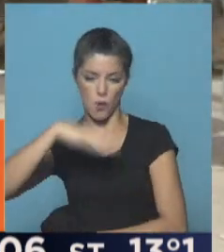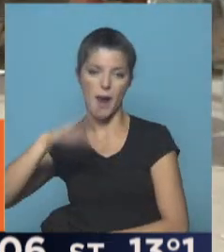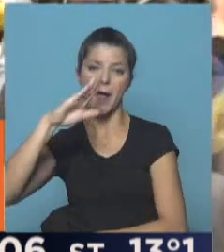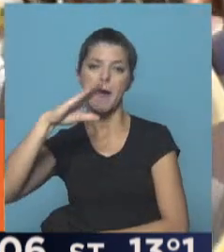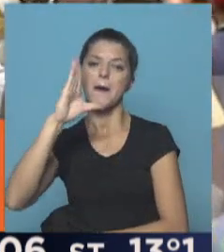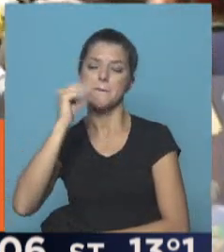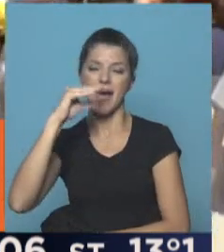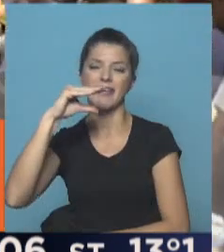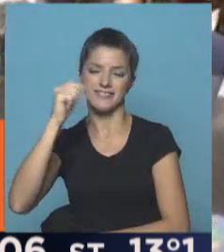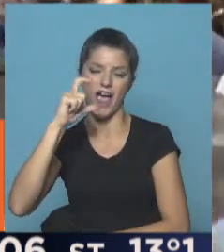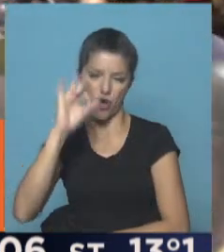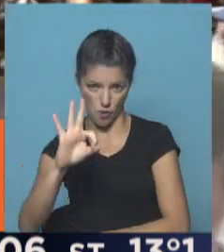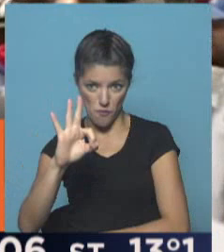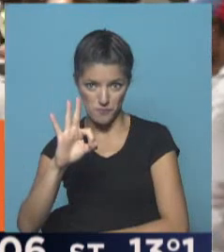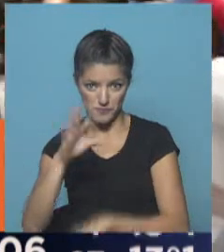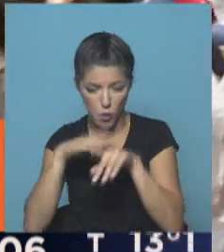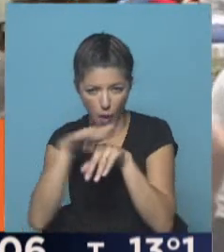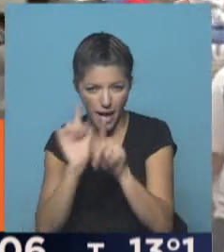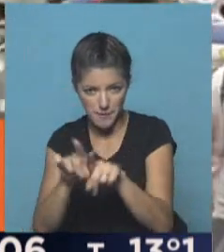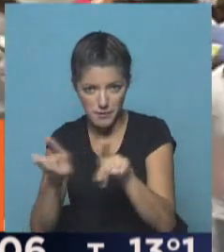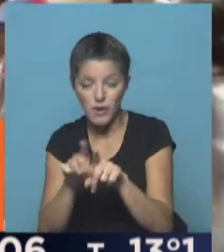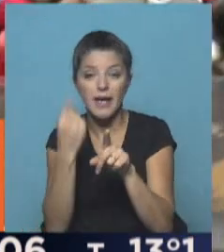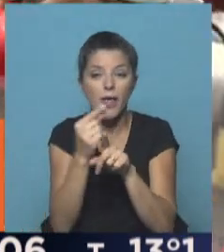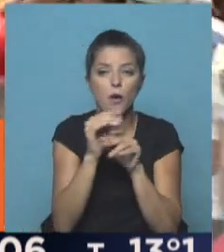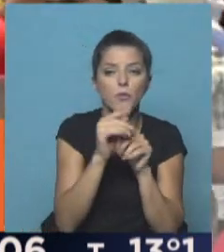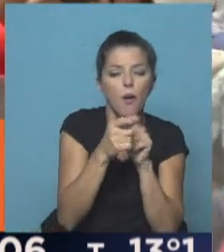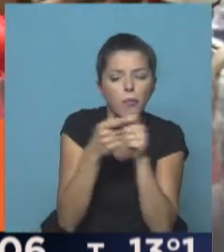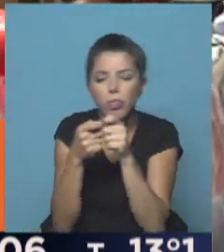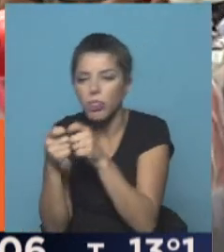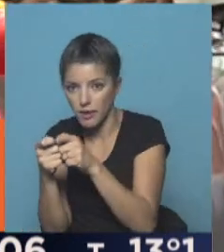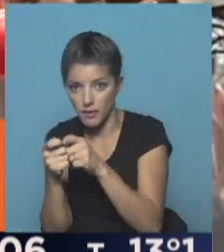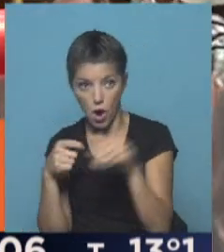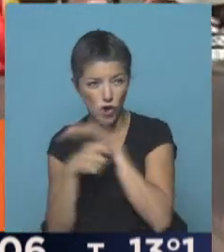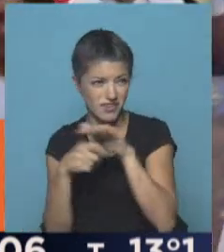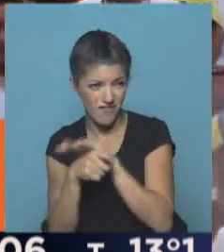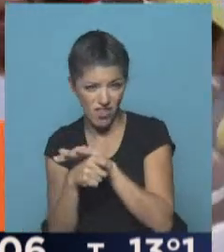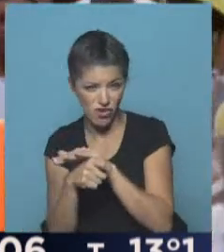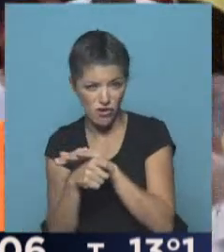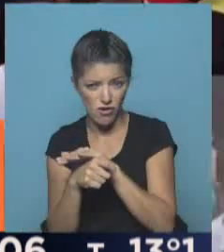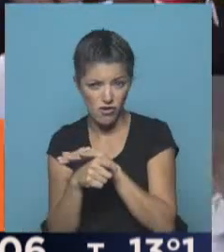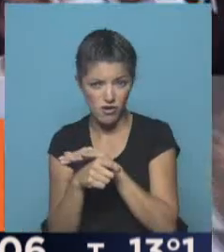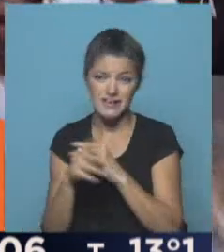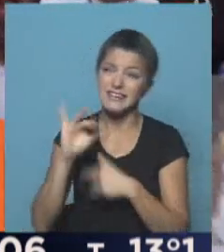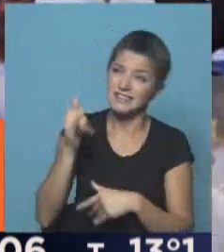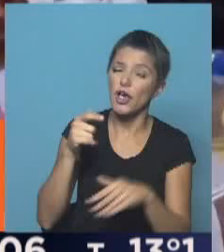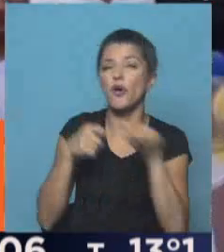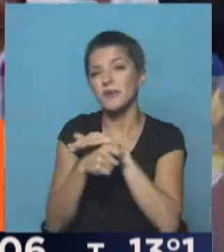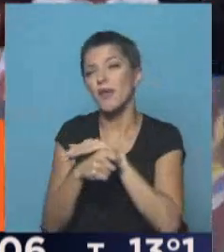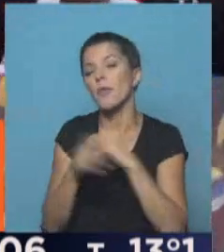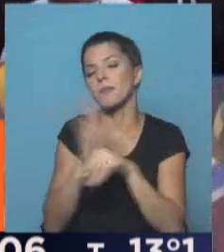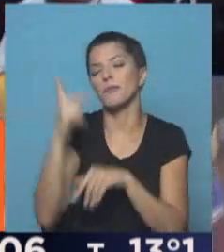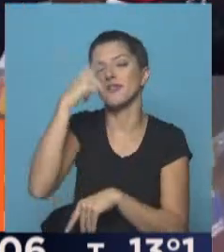con el nombre de bachaco, y esto de llevar cada hormiguita. ¿Contrabando hormiga? Contrabando hormiga sería, no tan contrabando hormiga, sino que